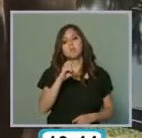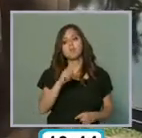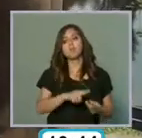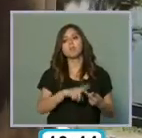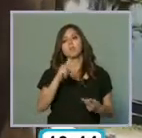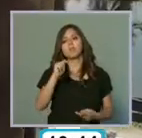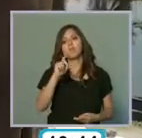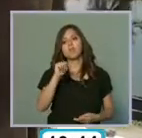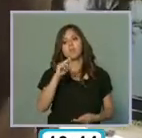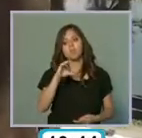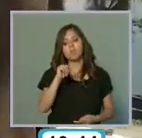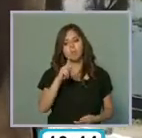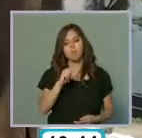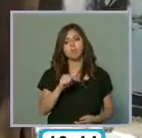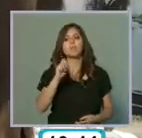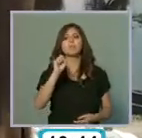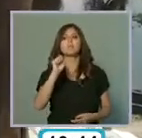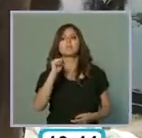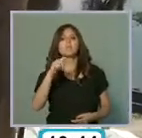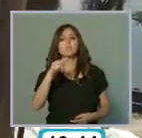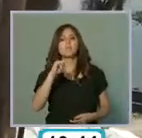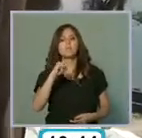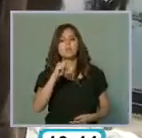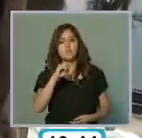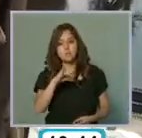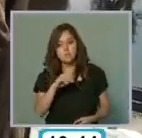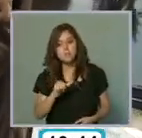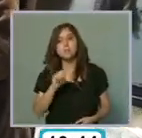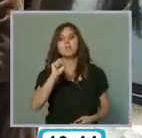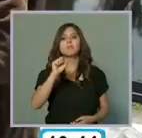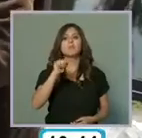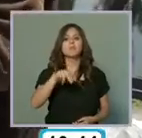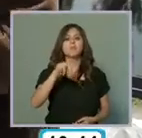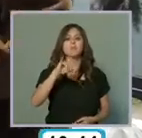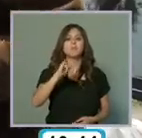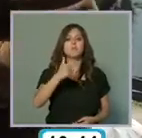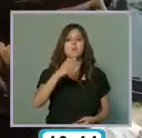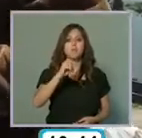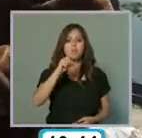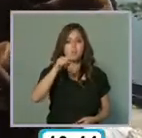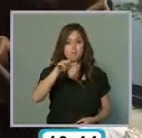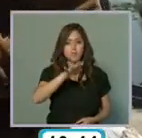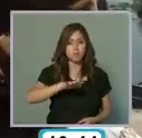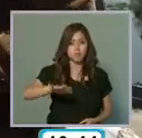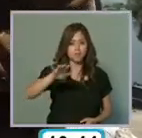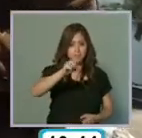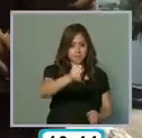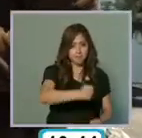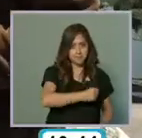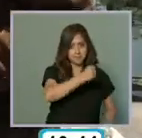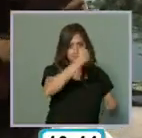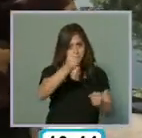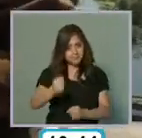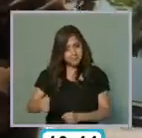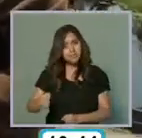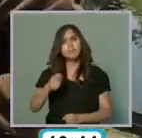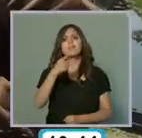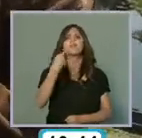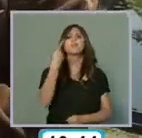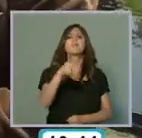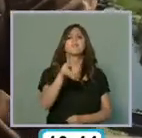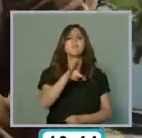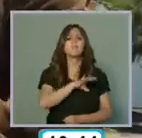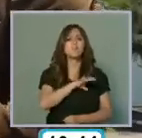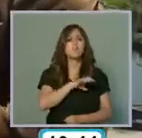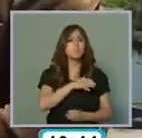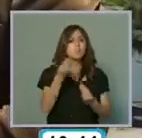Tlacuapa, la Santísima, San Diego, o sea, es la parte de Xochimilco. ¿Y que lo quería mucho? ¿Le donaba cosas o qué?